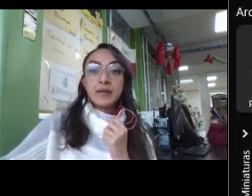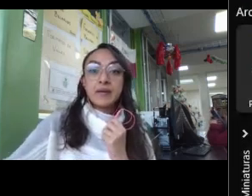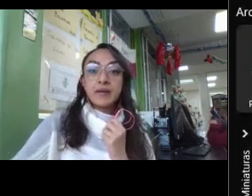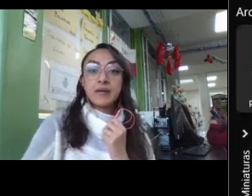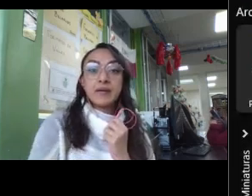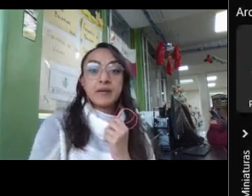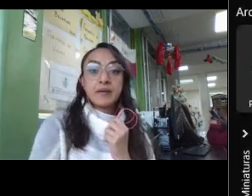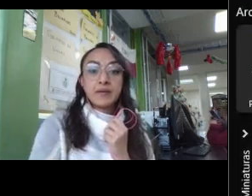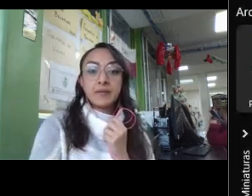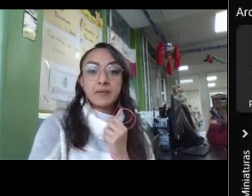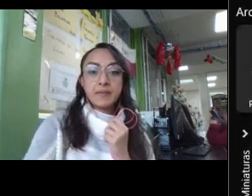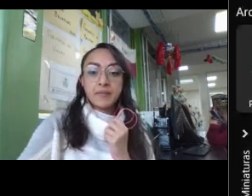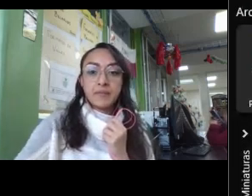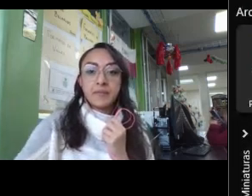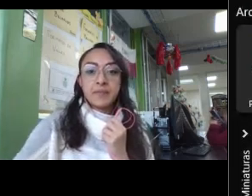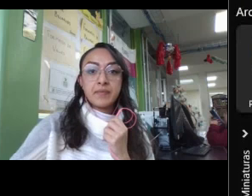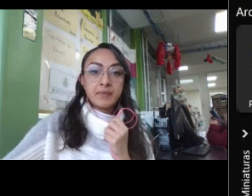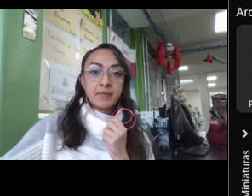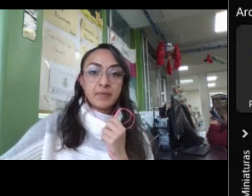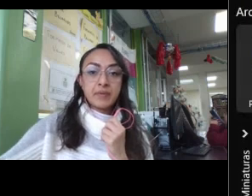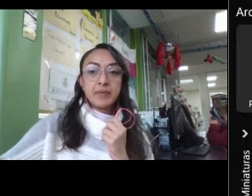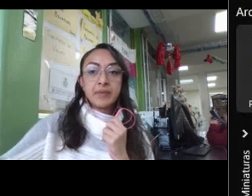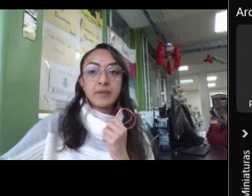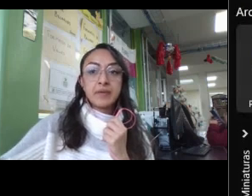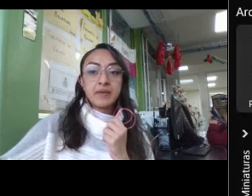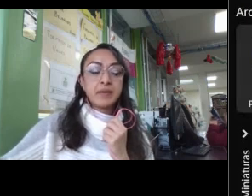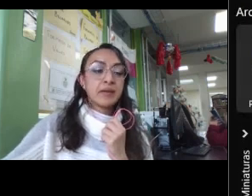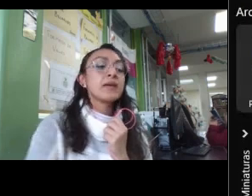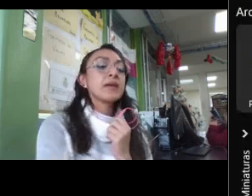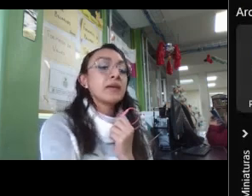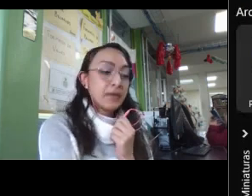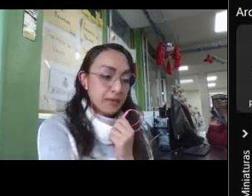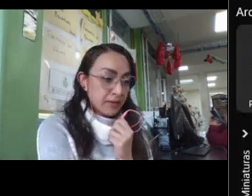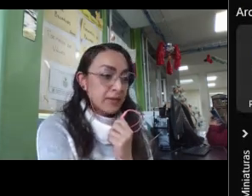sea una forma de comunicación como estandarizada.